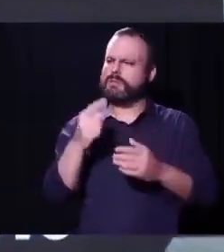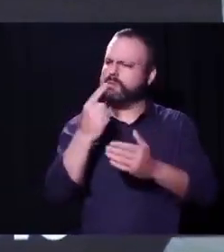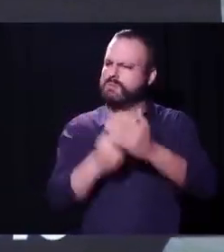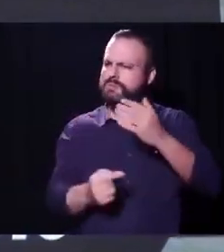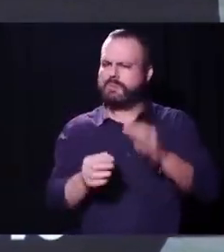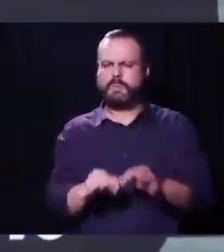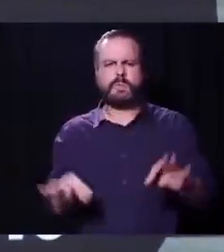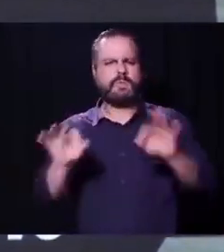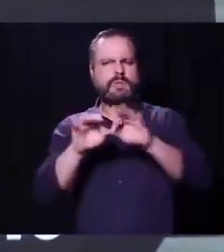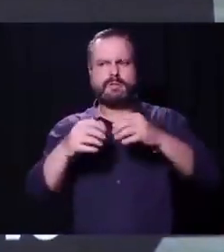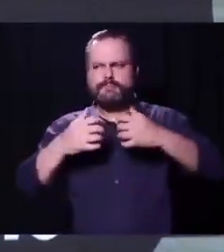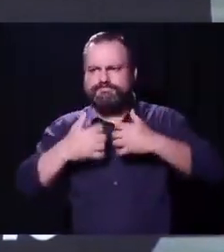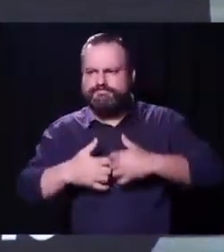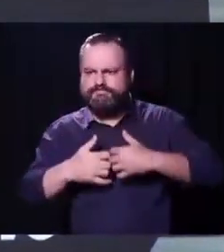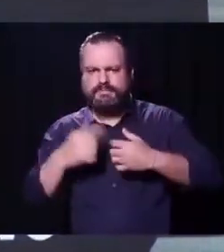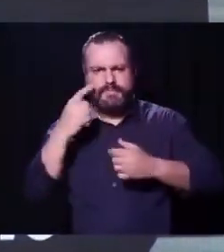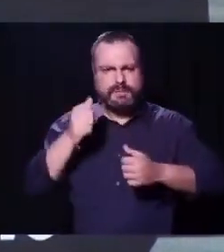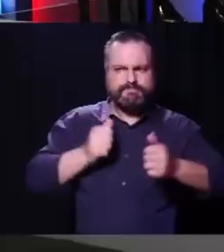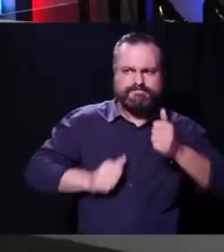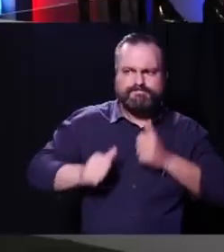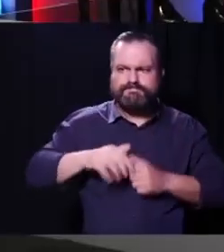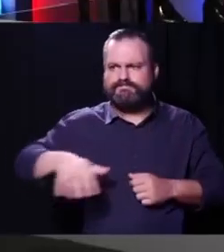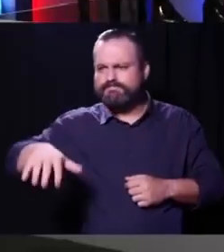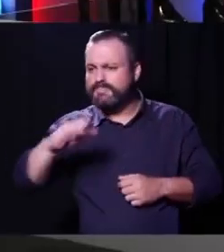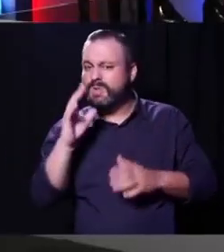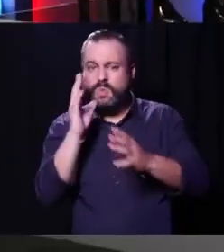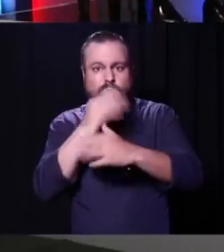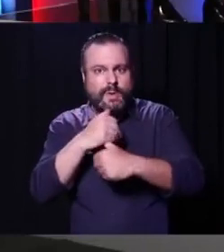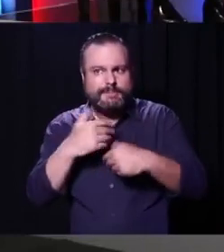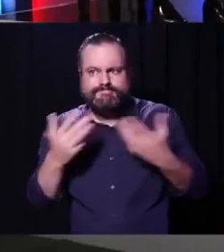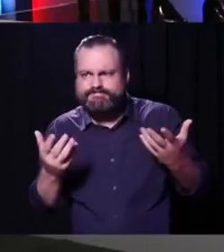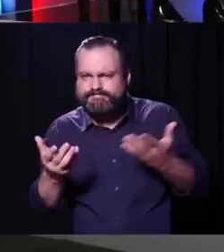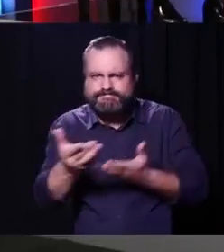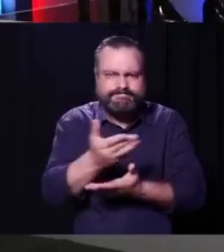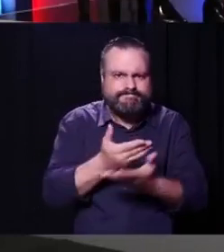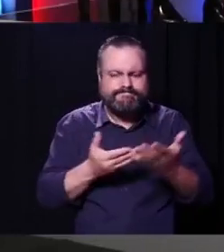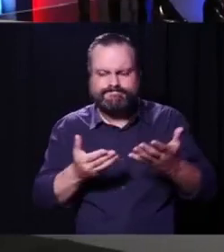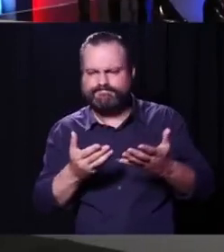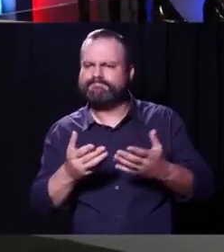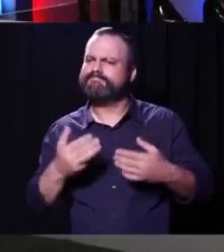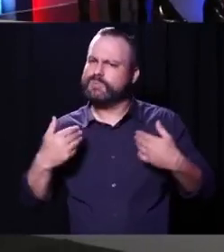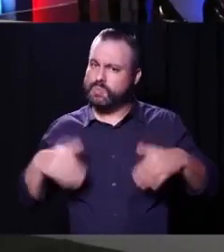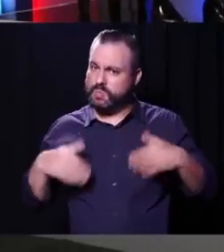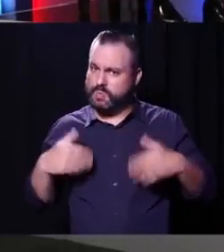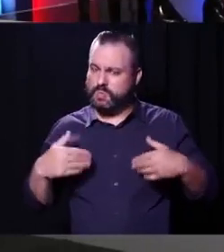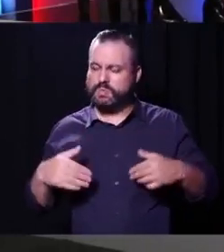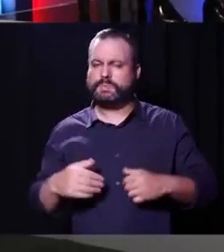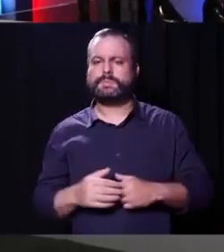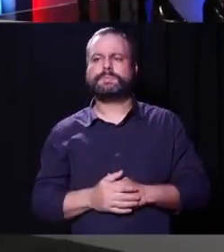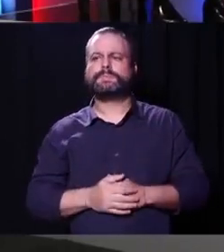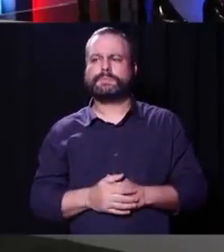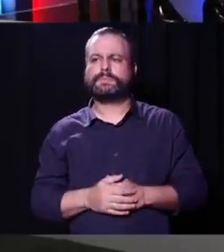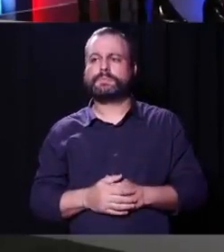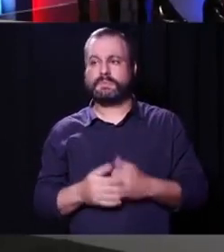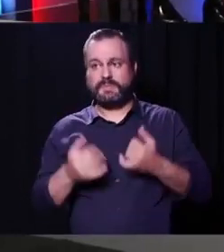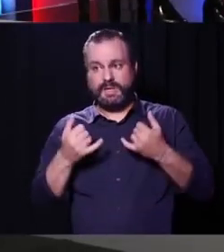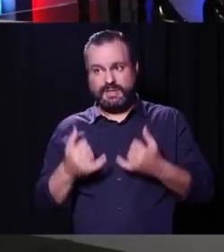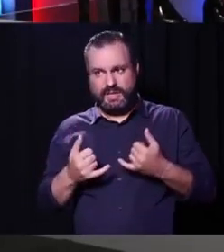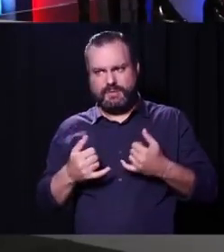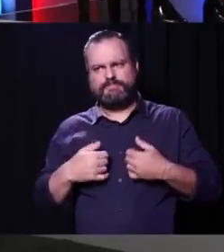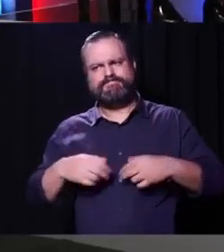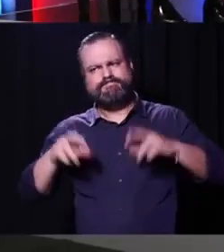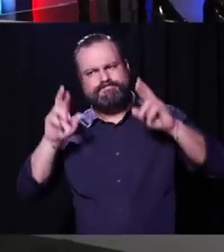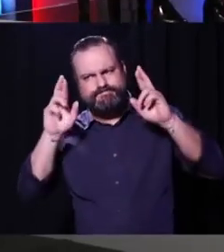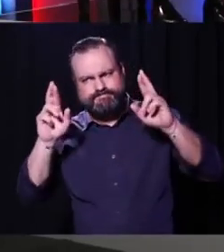barrial. Y nuestro barrio, lleva Yasmín, el tiempo me está... La llevé los otros días al Chorrillo para la época